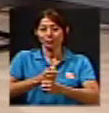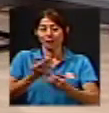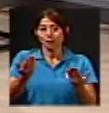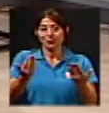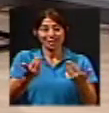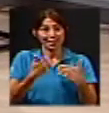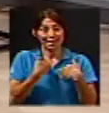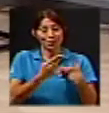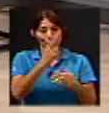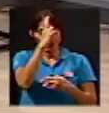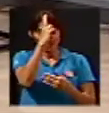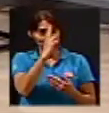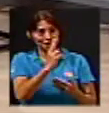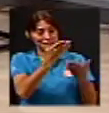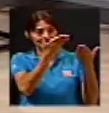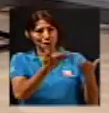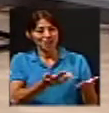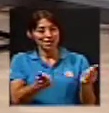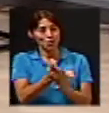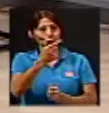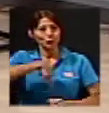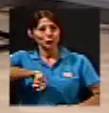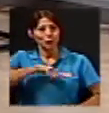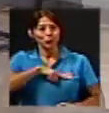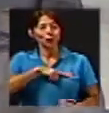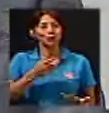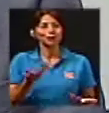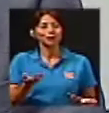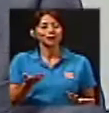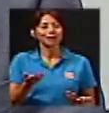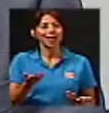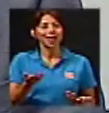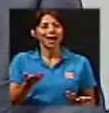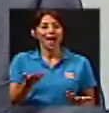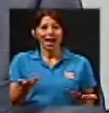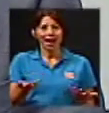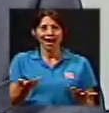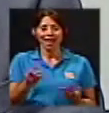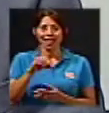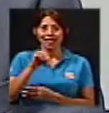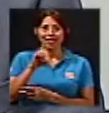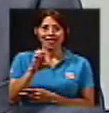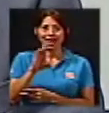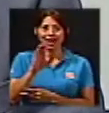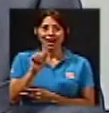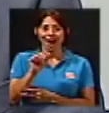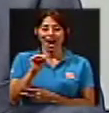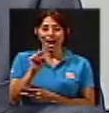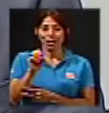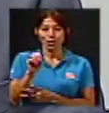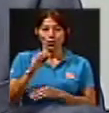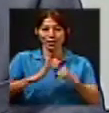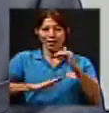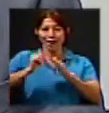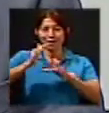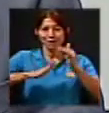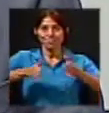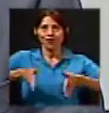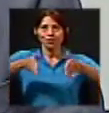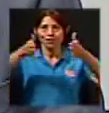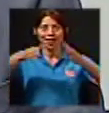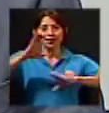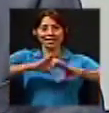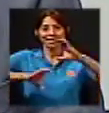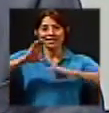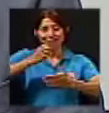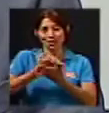tengo el privilegio de tener con nosotros a el decano de la Facultad de Ciencias Económicas,